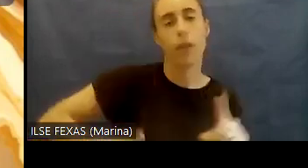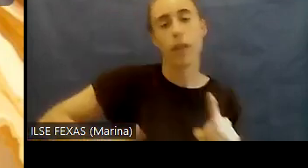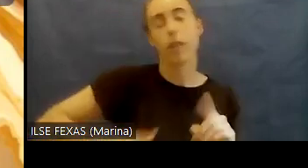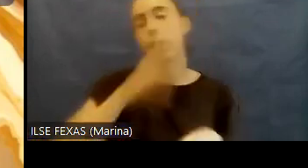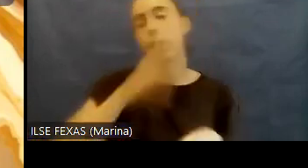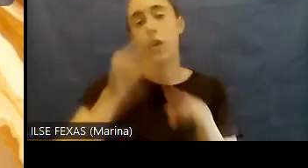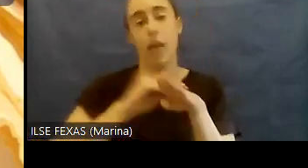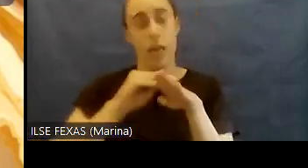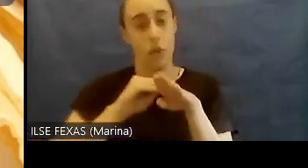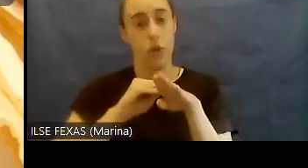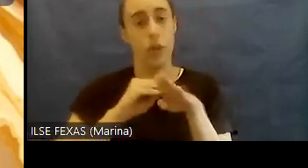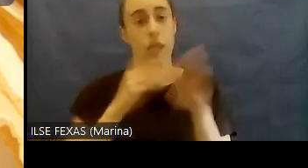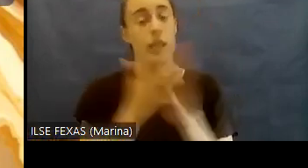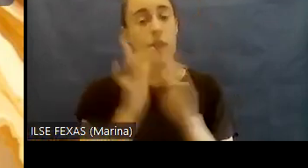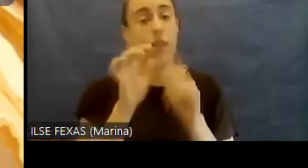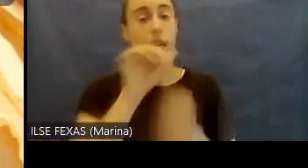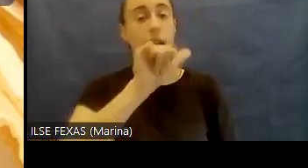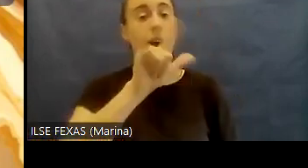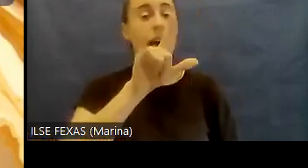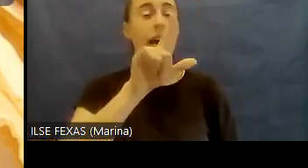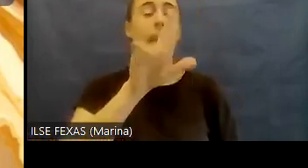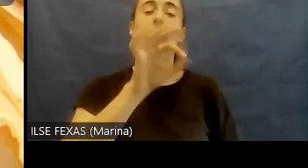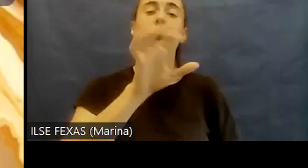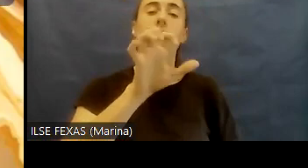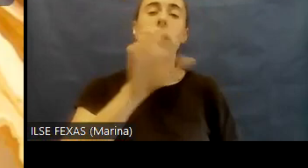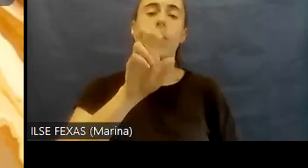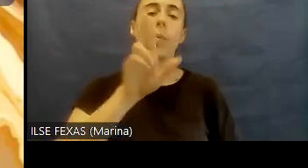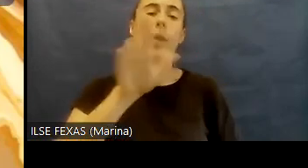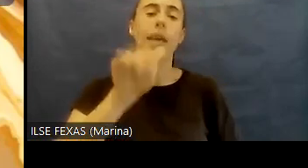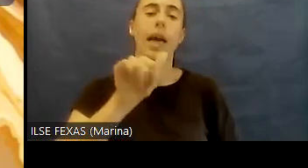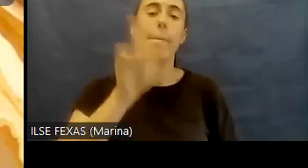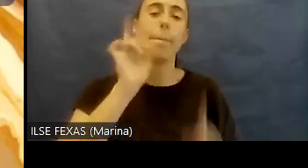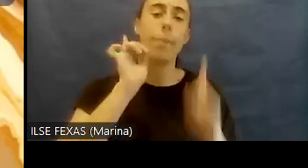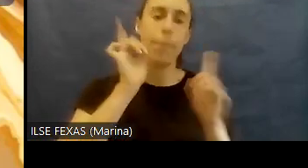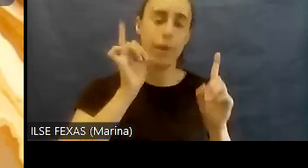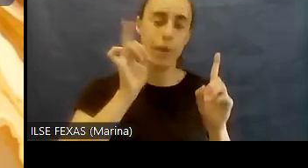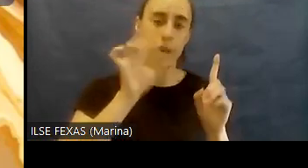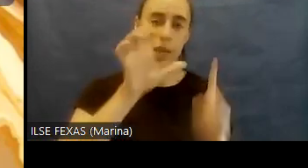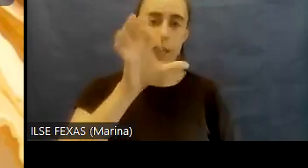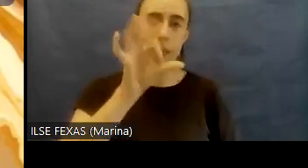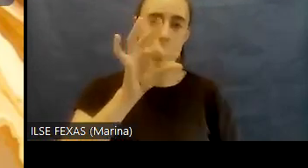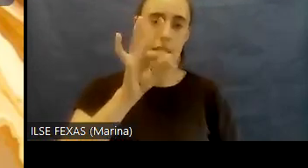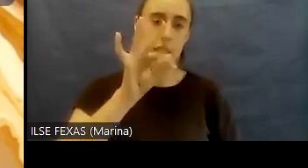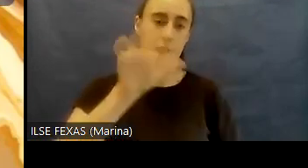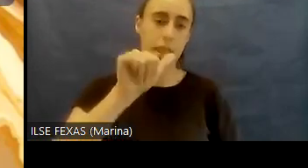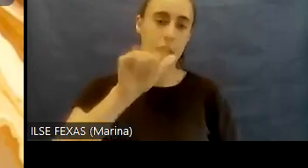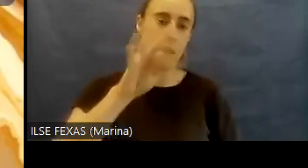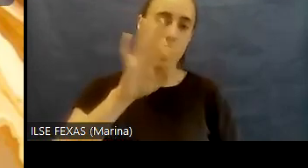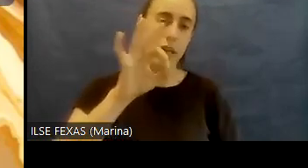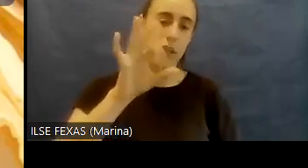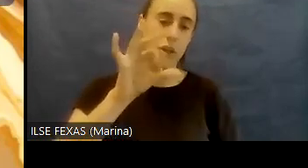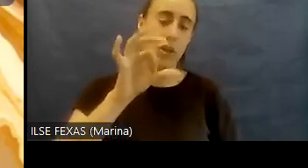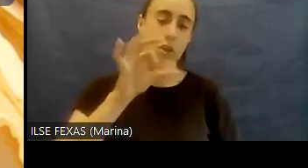Vale, pues la aplicación de gel de aloe vera también previene la esteatosis en estos casos. Esto está basado fundamentalmente en la comparación en dos